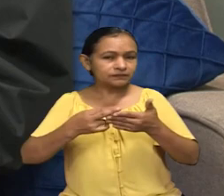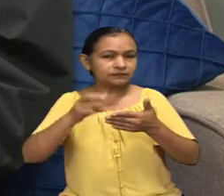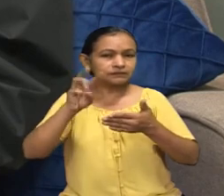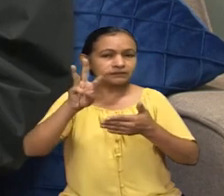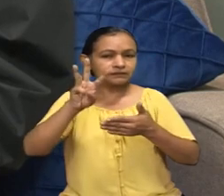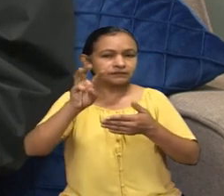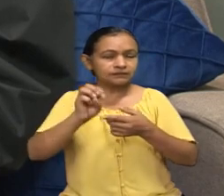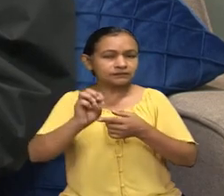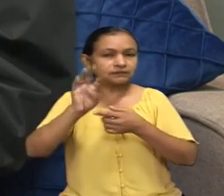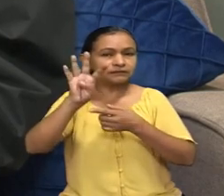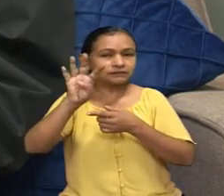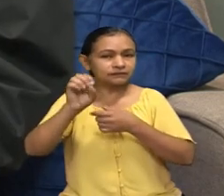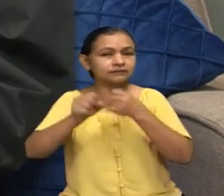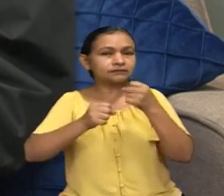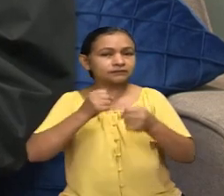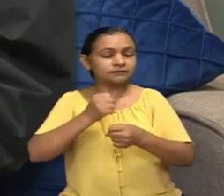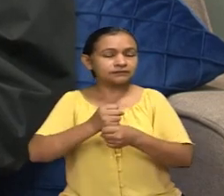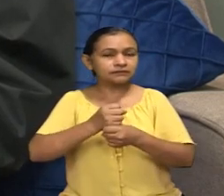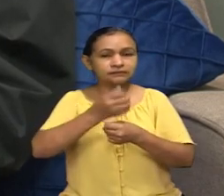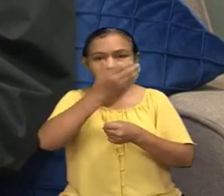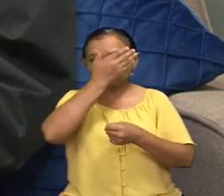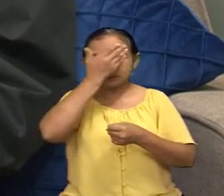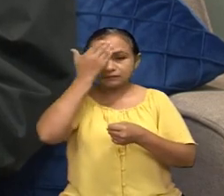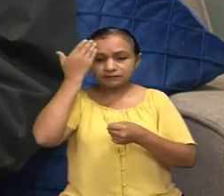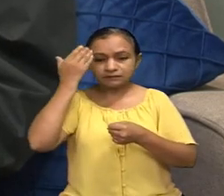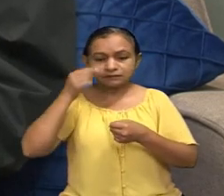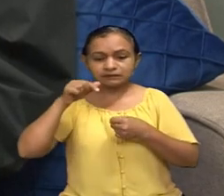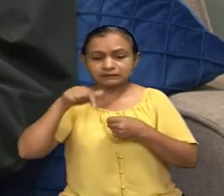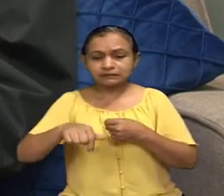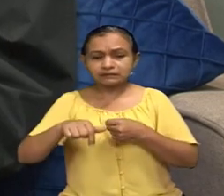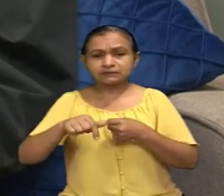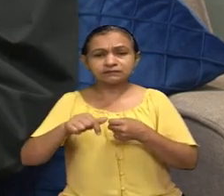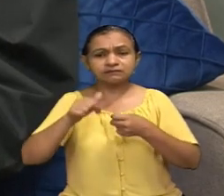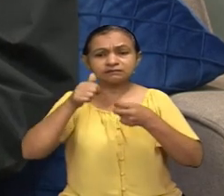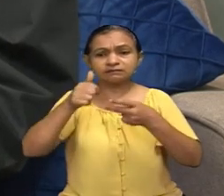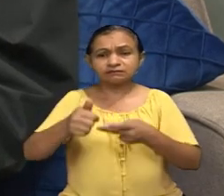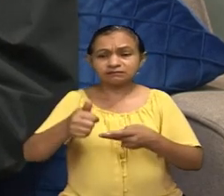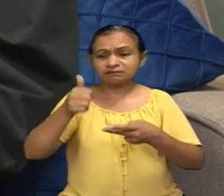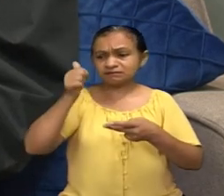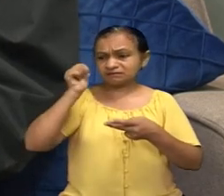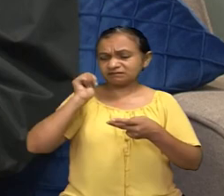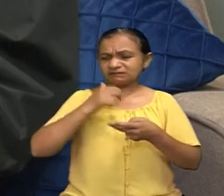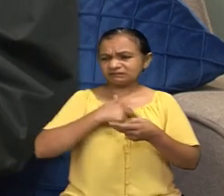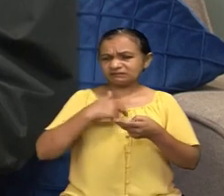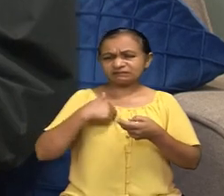30, 40 años y olvidarse lo que hicieron hace una hora o lo que hicieron el día de ayer.